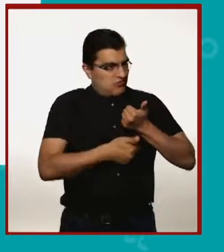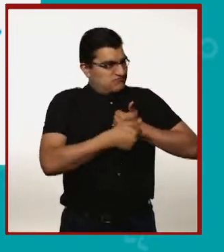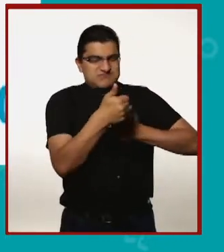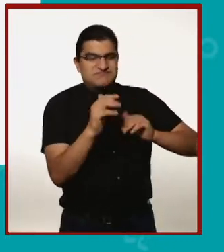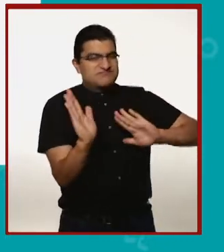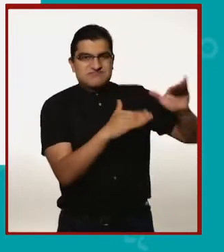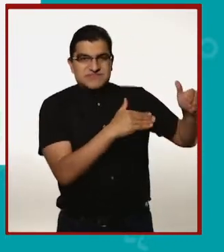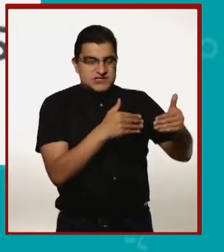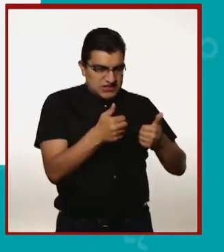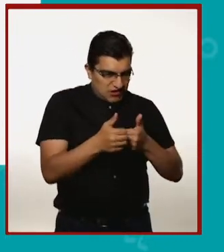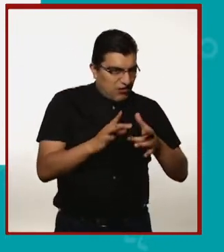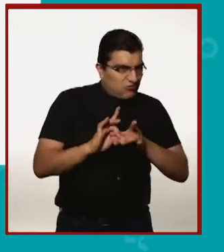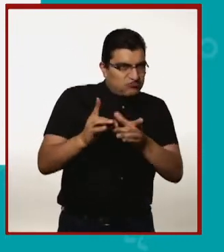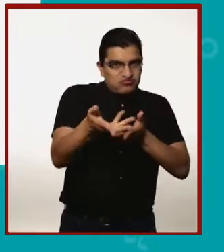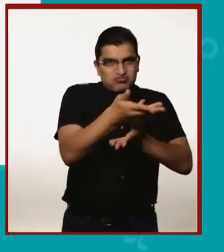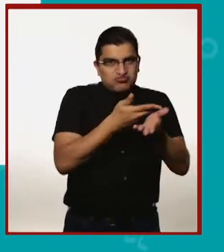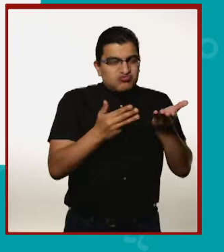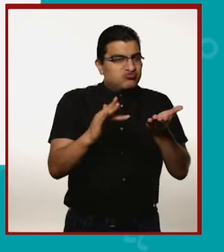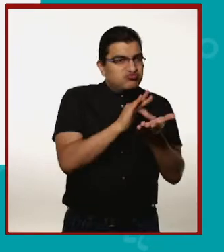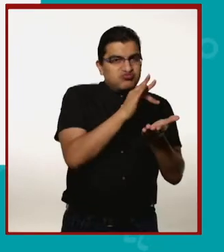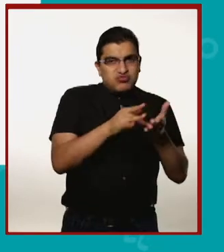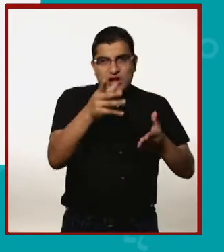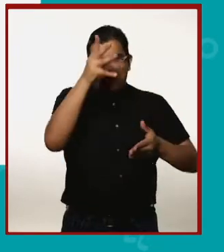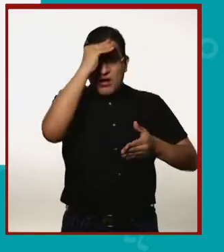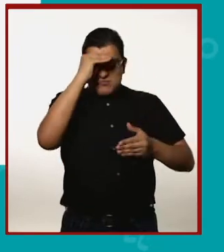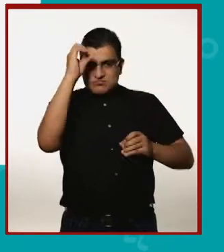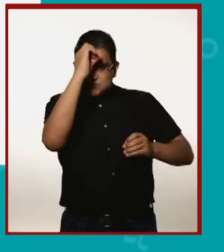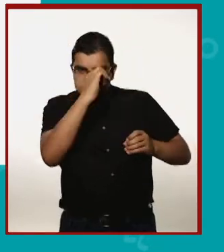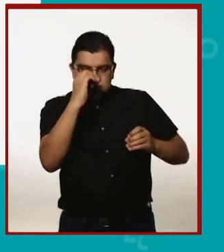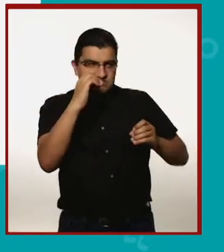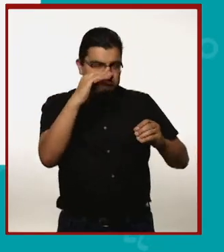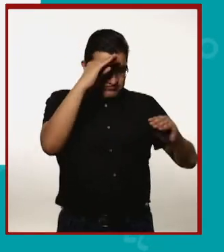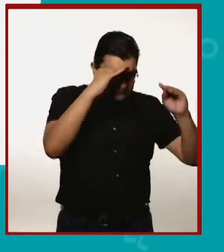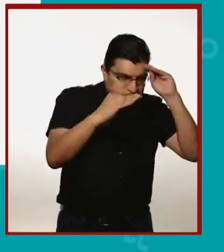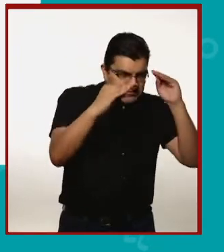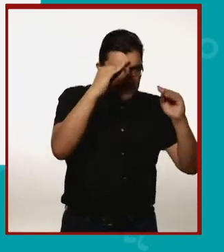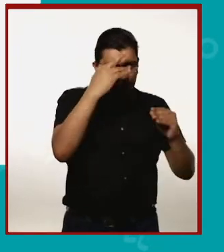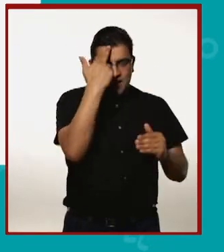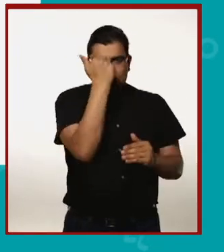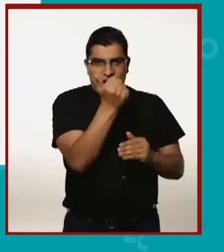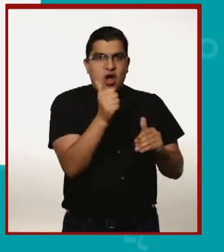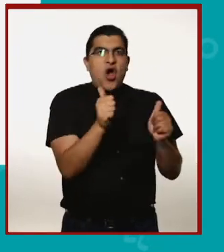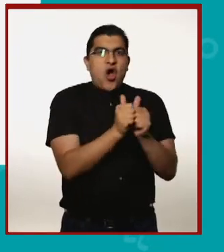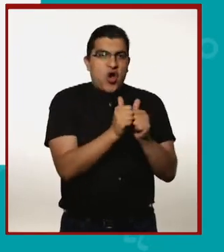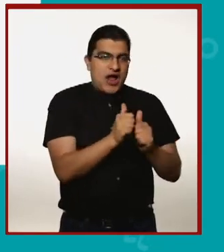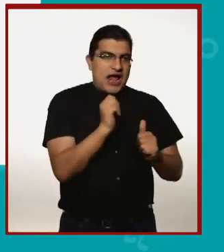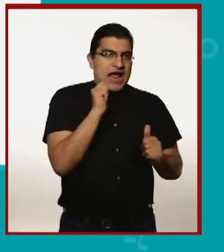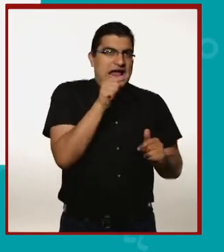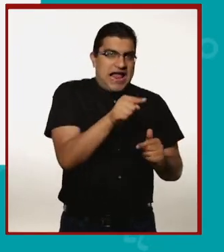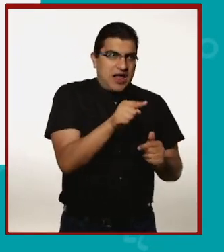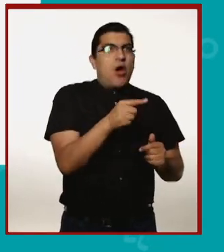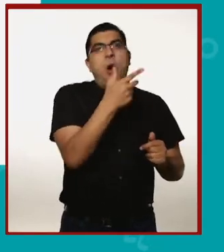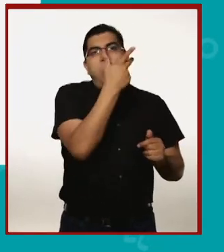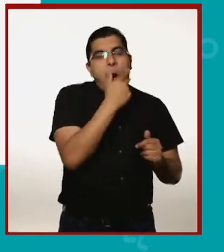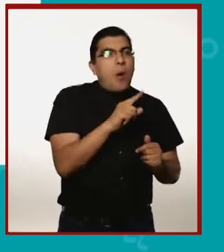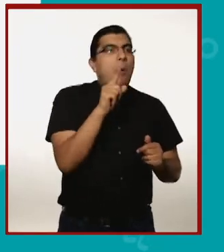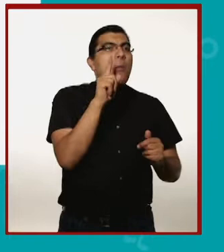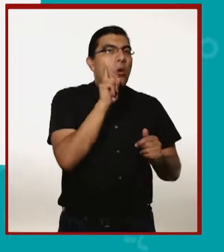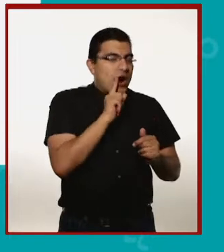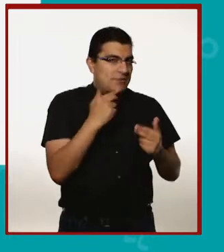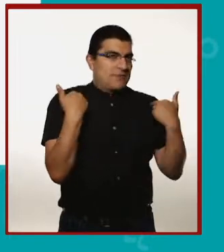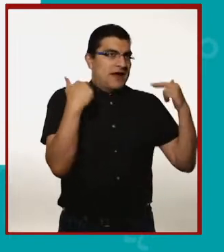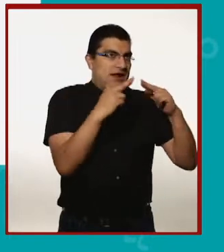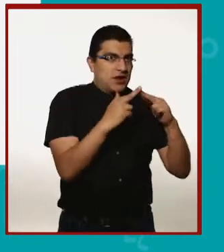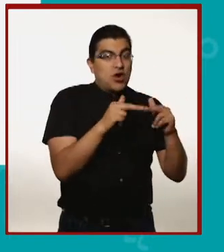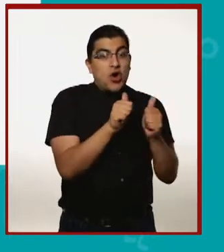de competir y se desarrollen las capacidades crítico-reflexivas tanto en el o la docente y en